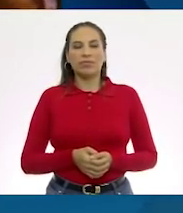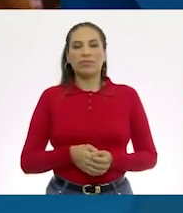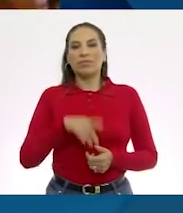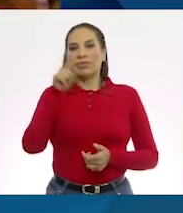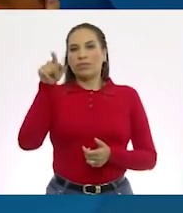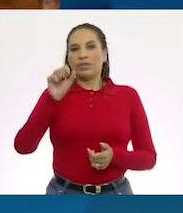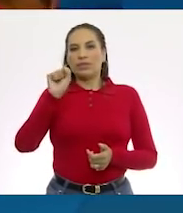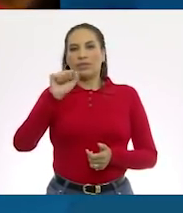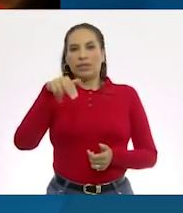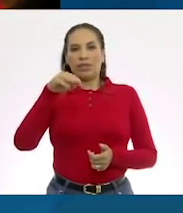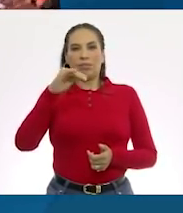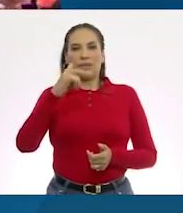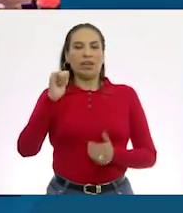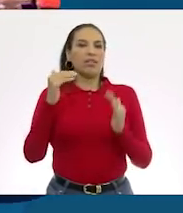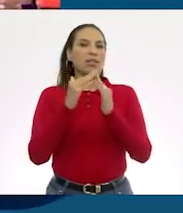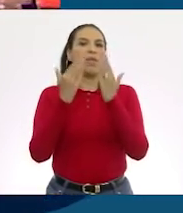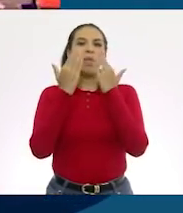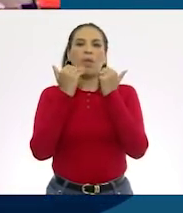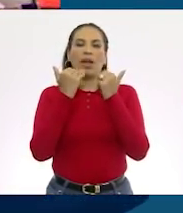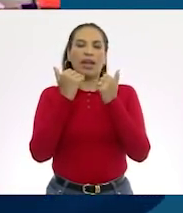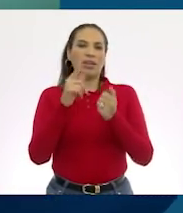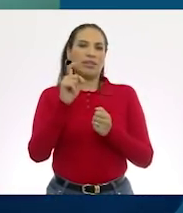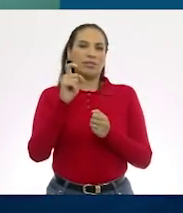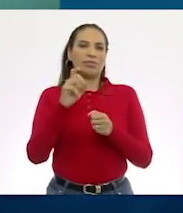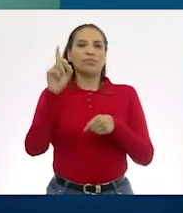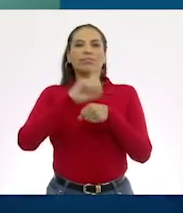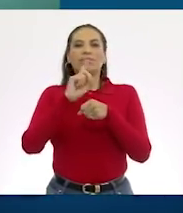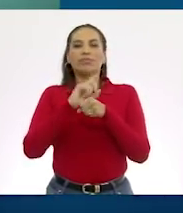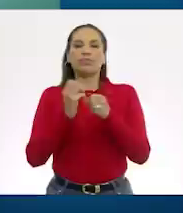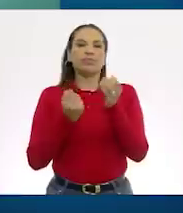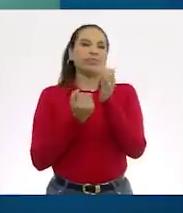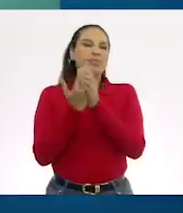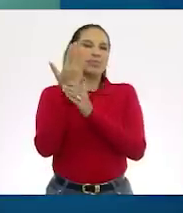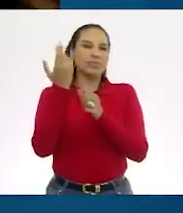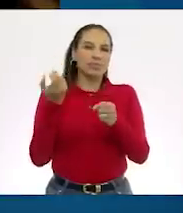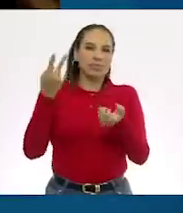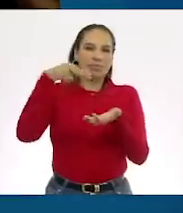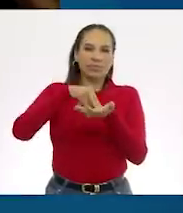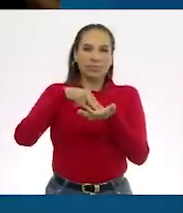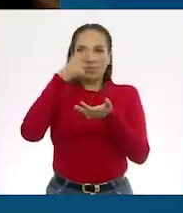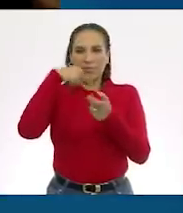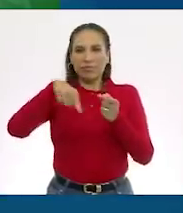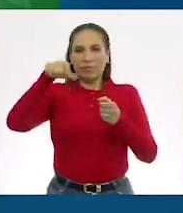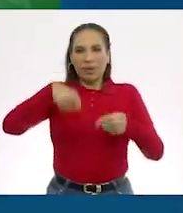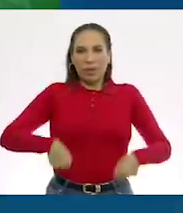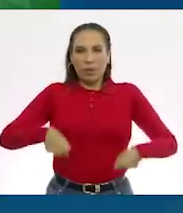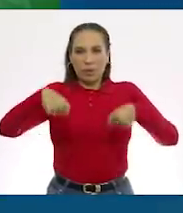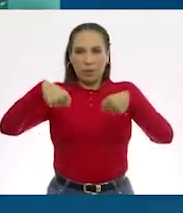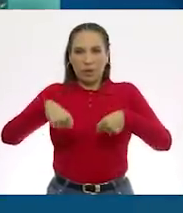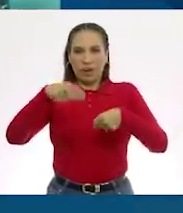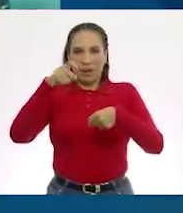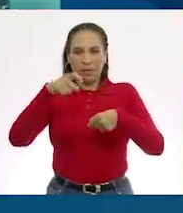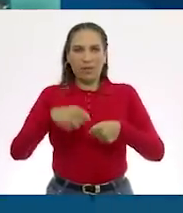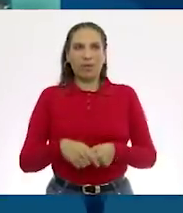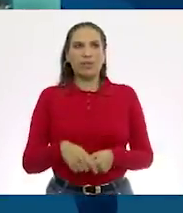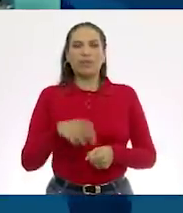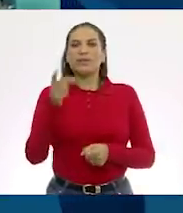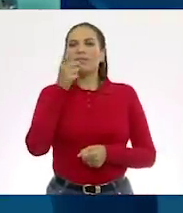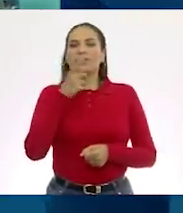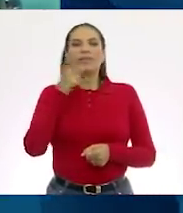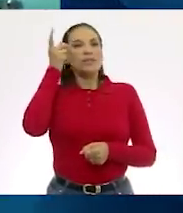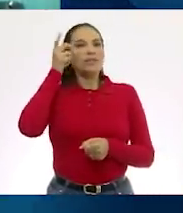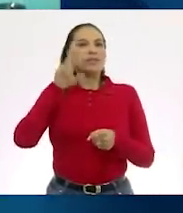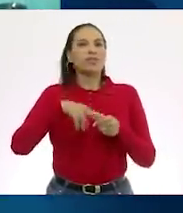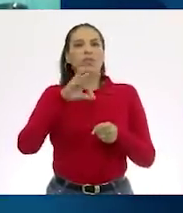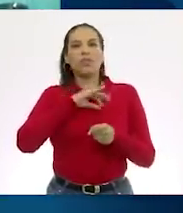Dime. En San Miguel no hay agua en las casas. Todos los días nos teníamos que parar tempranito a ir a llenar nuestras cubetas. Oiga, profe, me dice el director